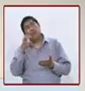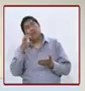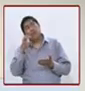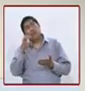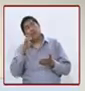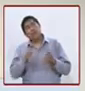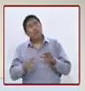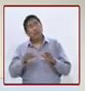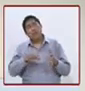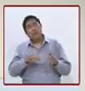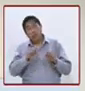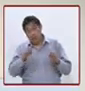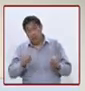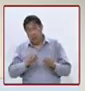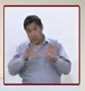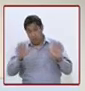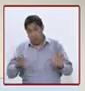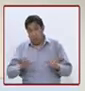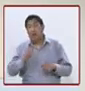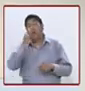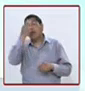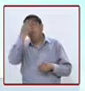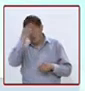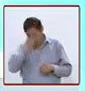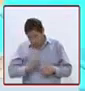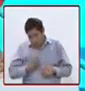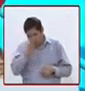2,000, 1,500 a los sábados, domingos... ¿Por persona? 3,000